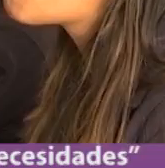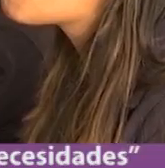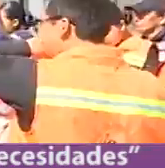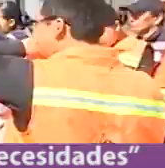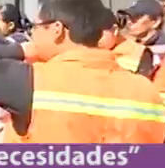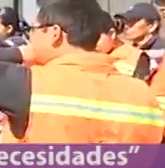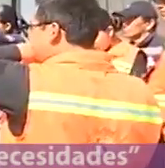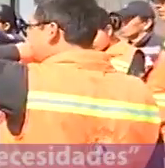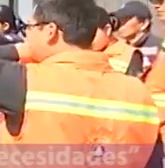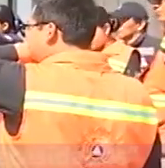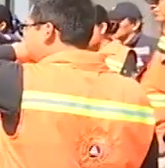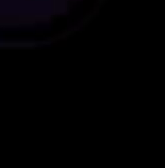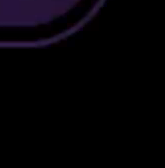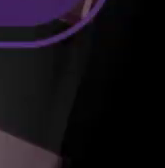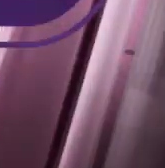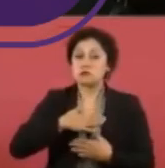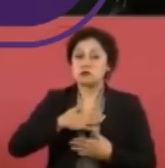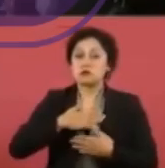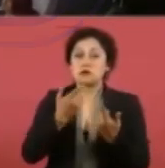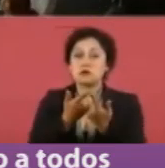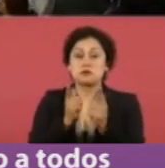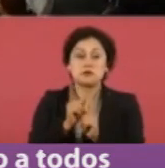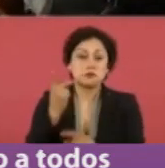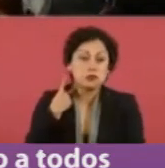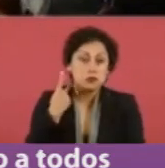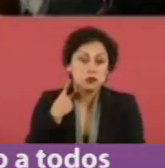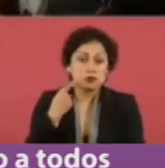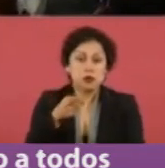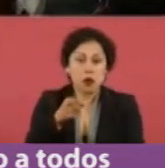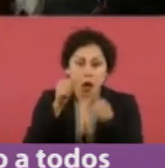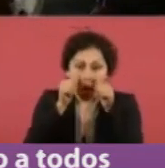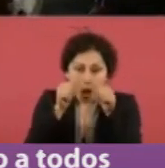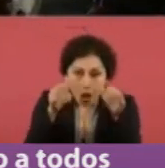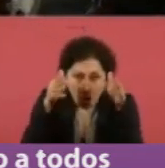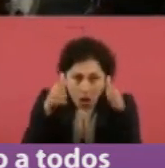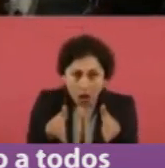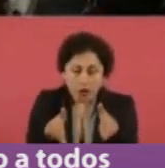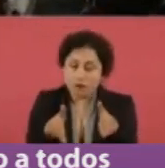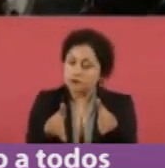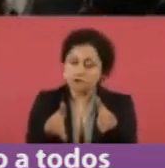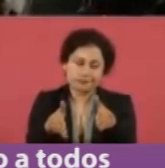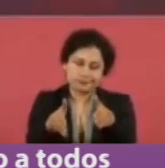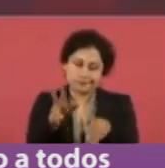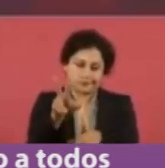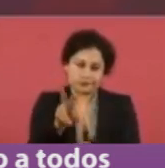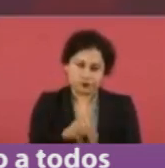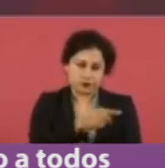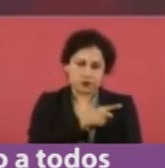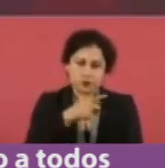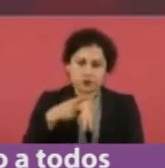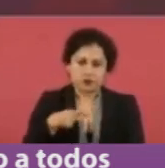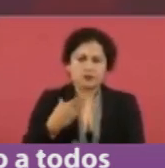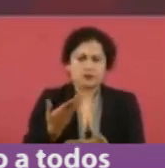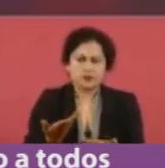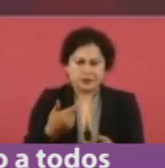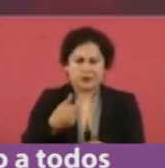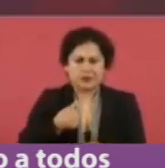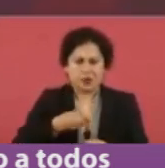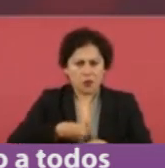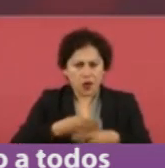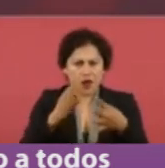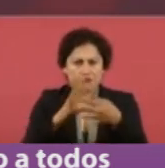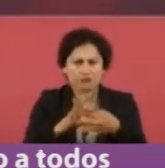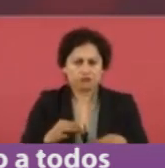de Edith López, Ahora Noticias. El presidente Andrés Manuel López Obrador adelantó este martes que el gobierno federal contempla un aumento